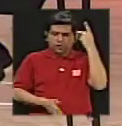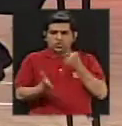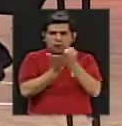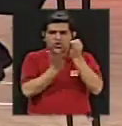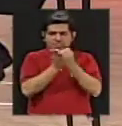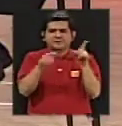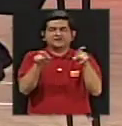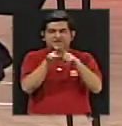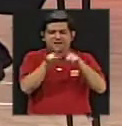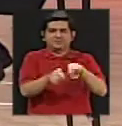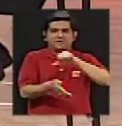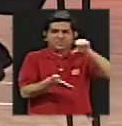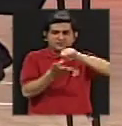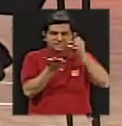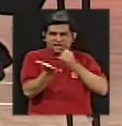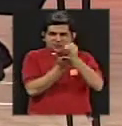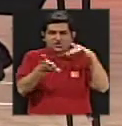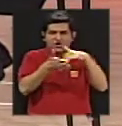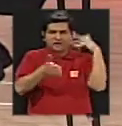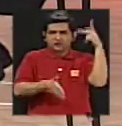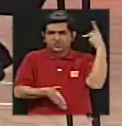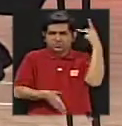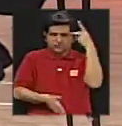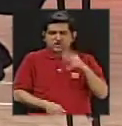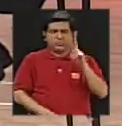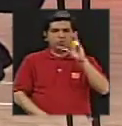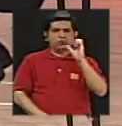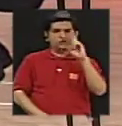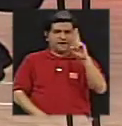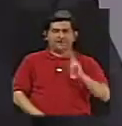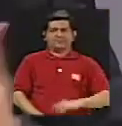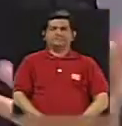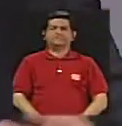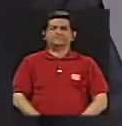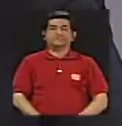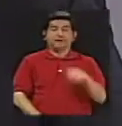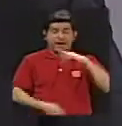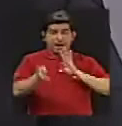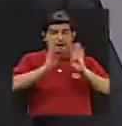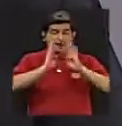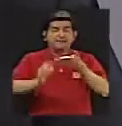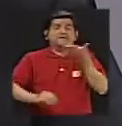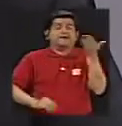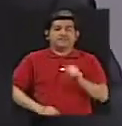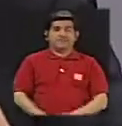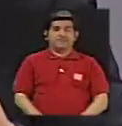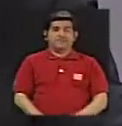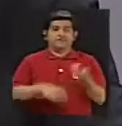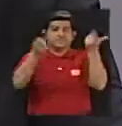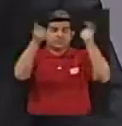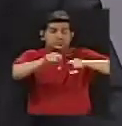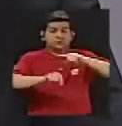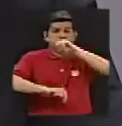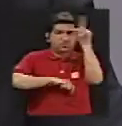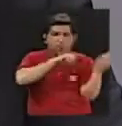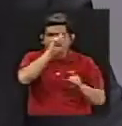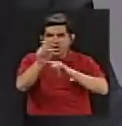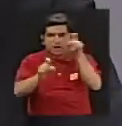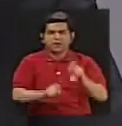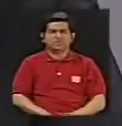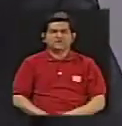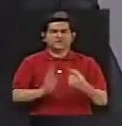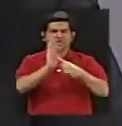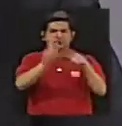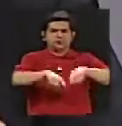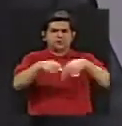investigador del Centro de Investigación y Estudios Políticos de la UCR. Y estamos conversando acerca de lo que fue la encuesta que publicó